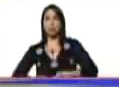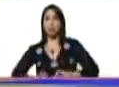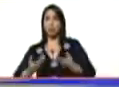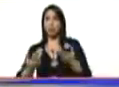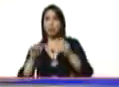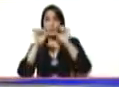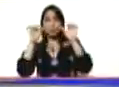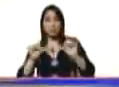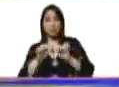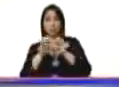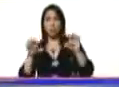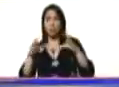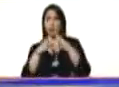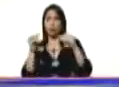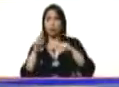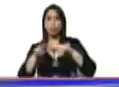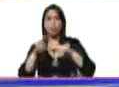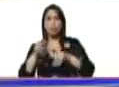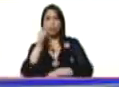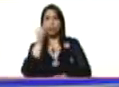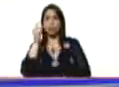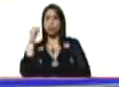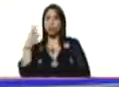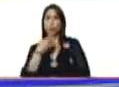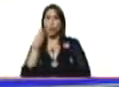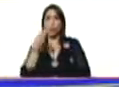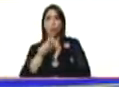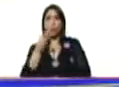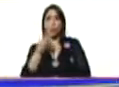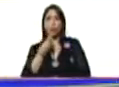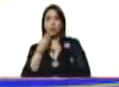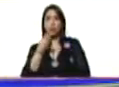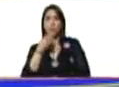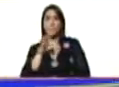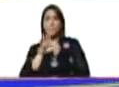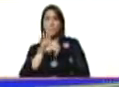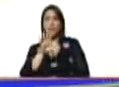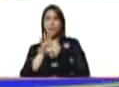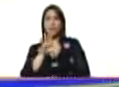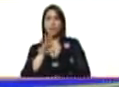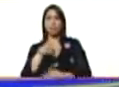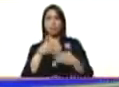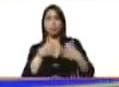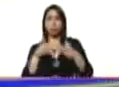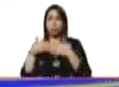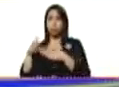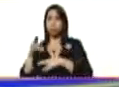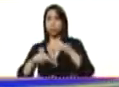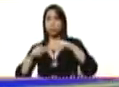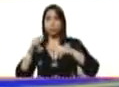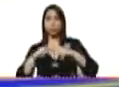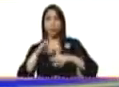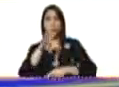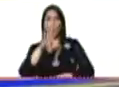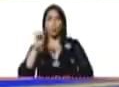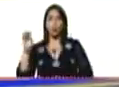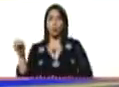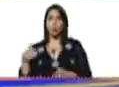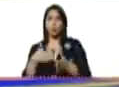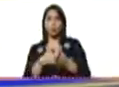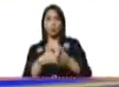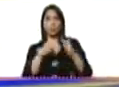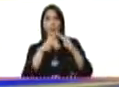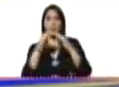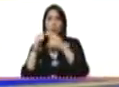sistema educativo a todos los niños, niñas, jóvenes y adolescentes del país. Garantizamos construir 400.000